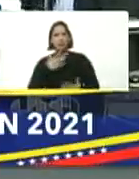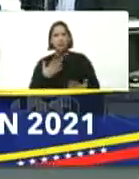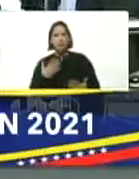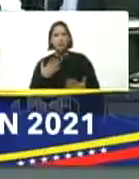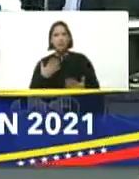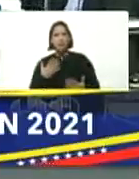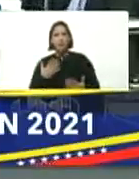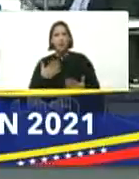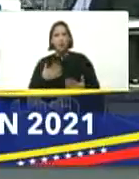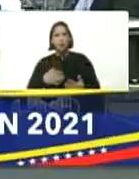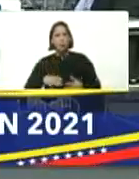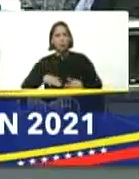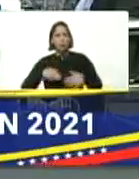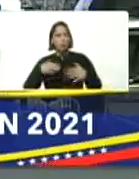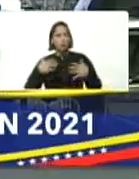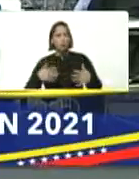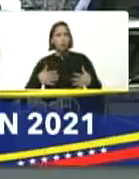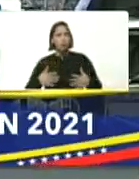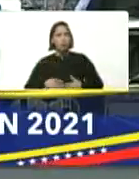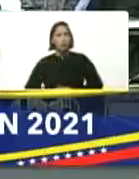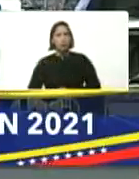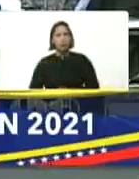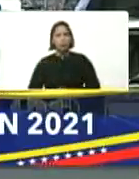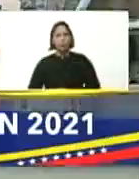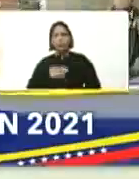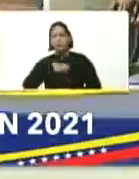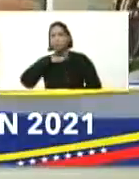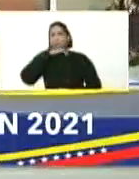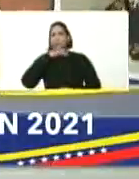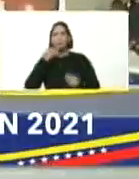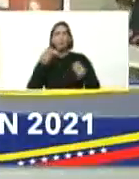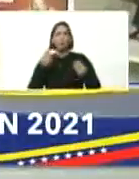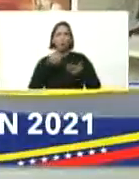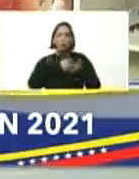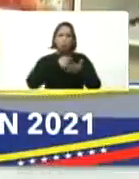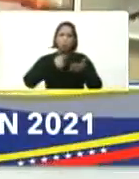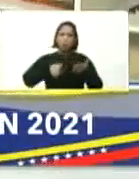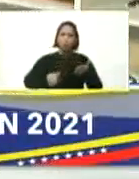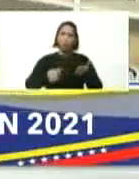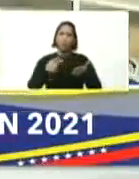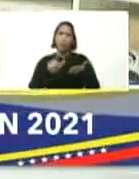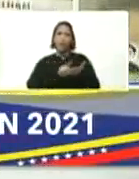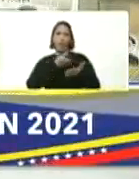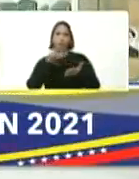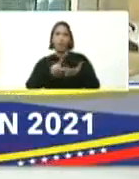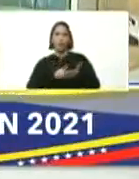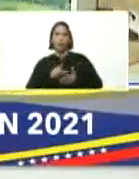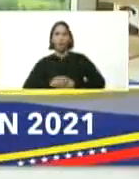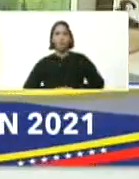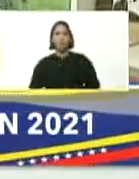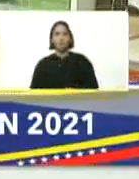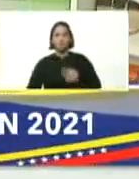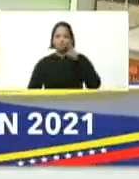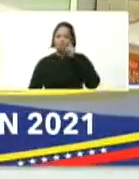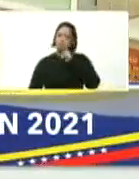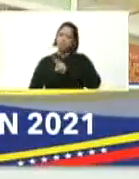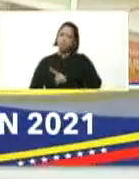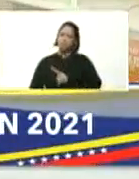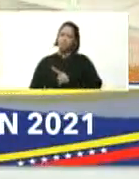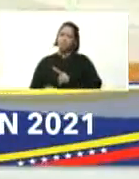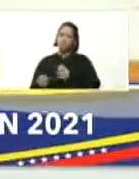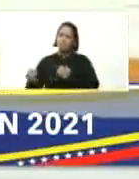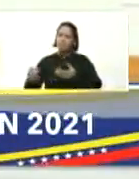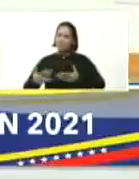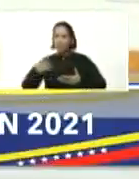nutrida. Nutrida de escritos, libros. Por aquí veo algo que me trae